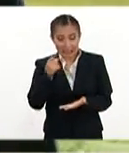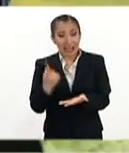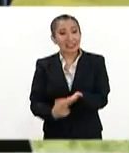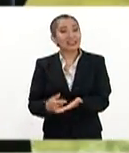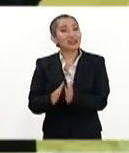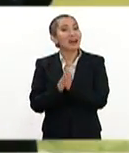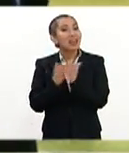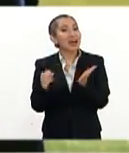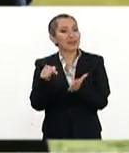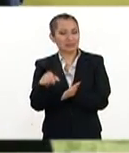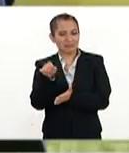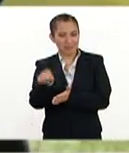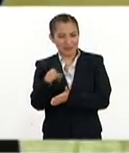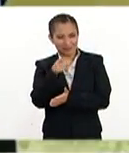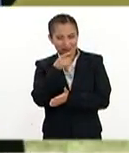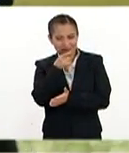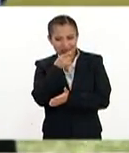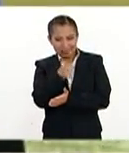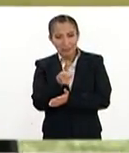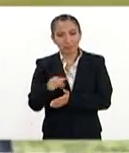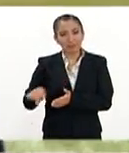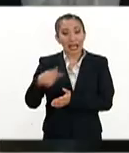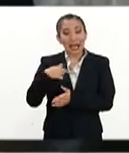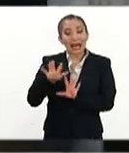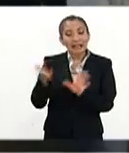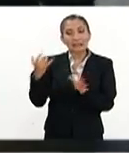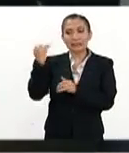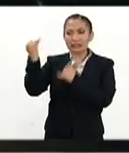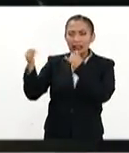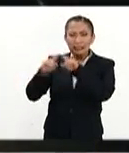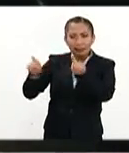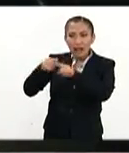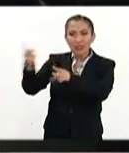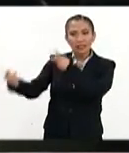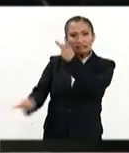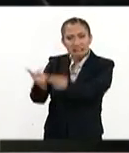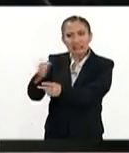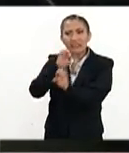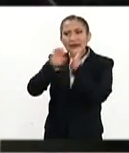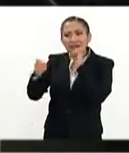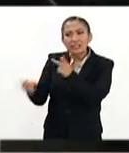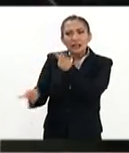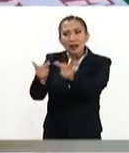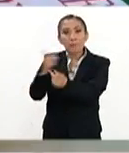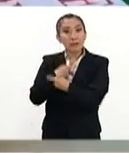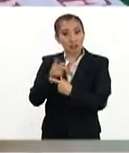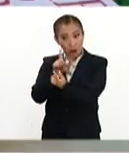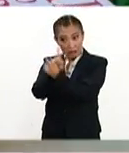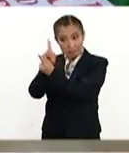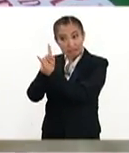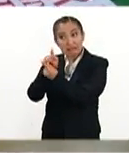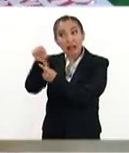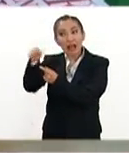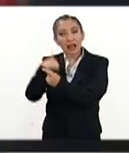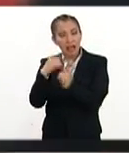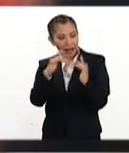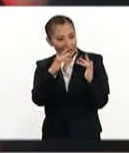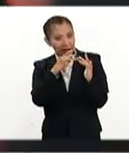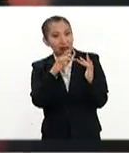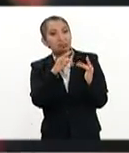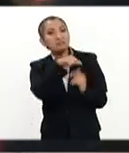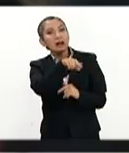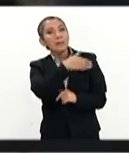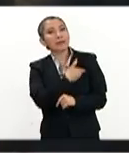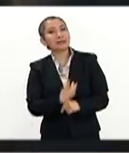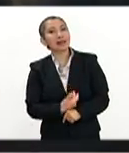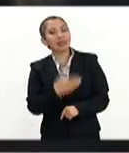este libro que, como tú bien dices, es producto de varias entrevistas que se hicieron con personajes en torno al